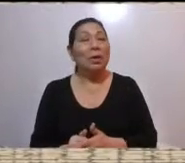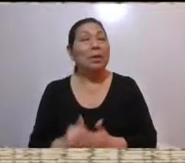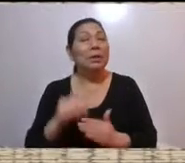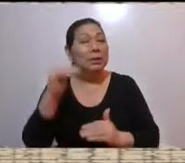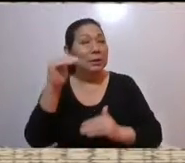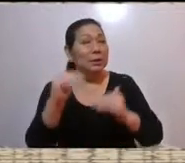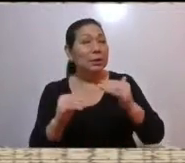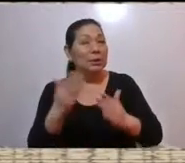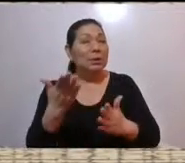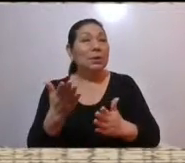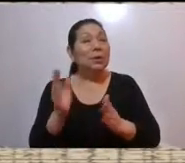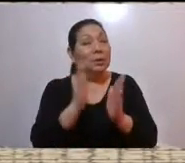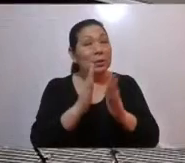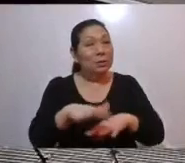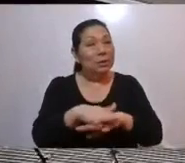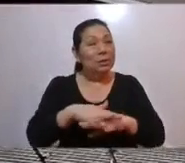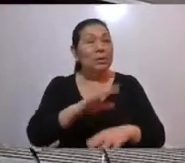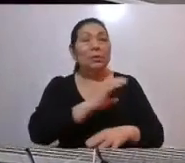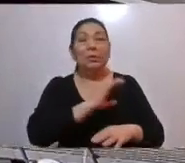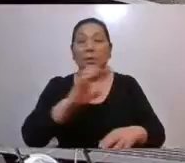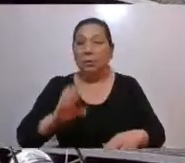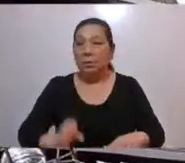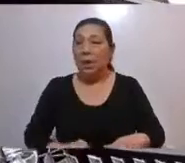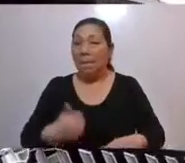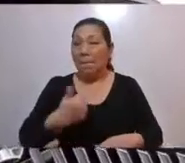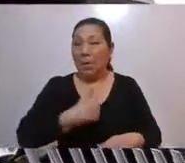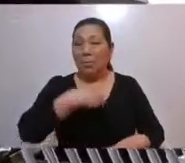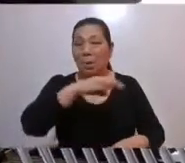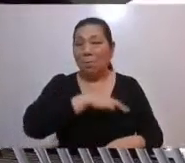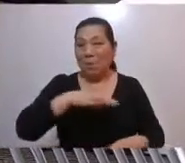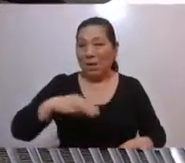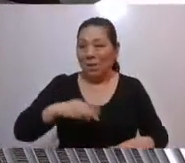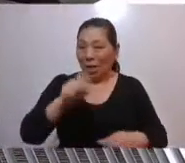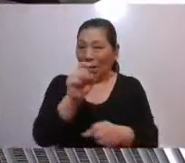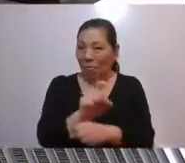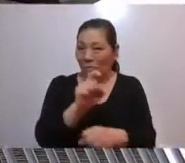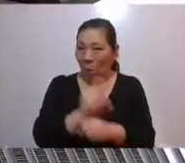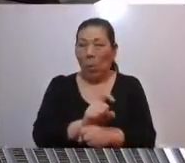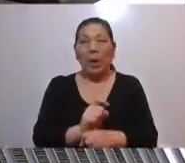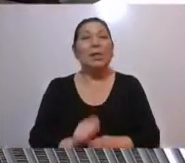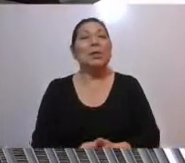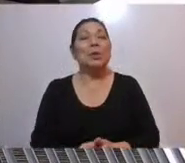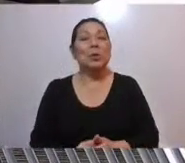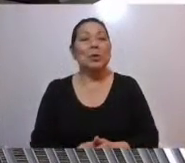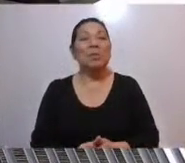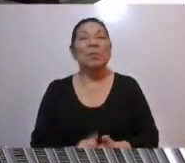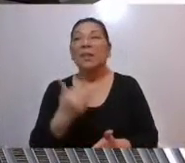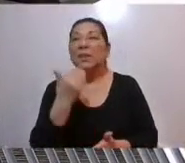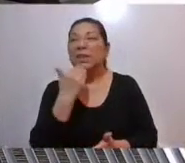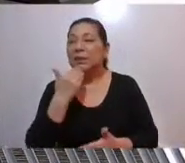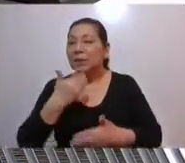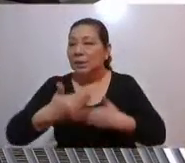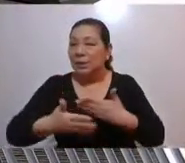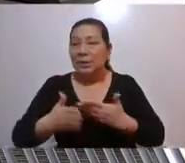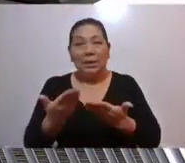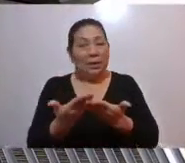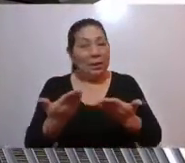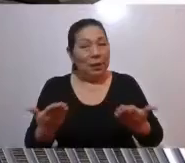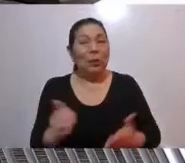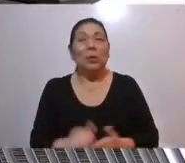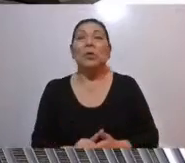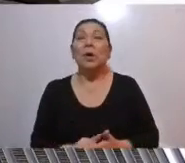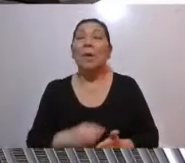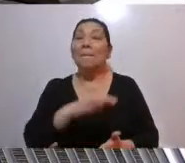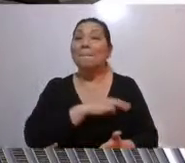ese aspecto una sinergia de los organismos del Estado, del propio Ministerio de Educación y de quien provee